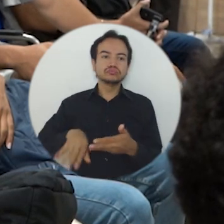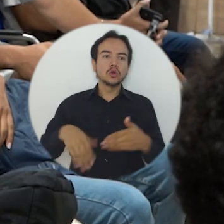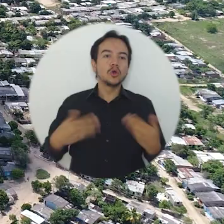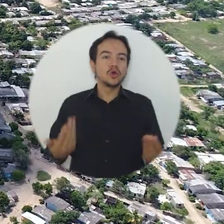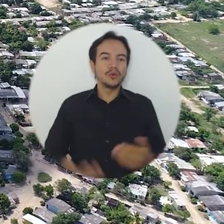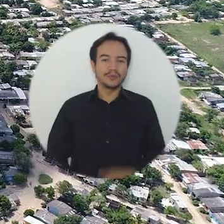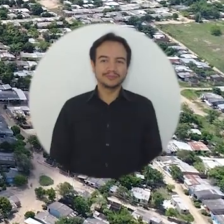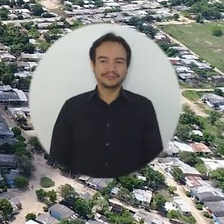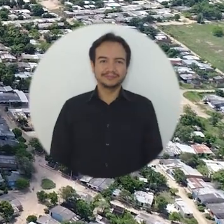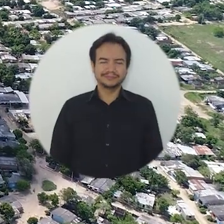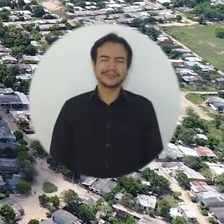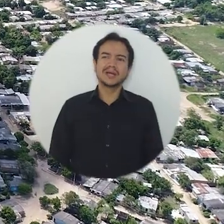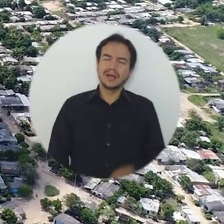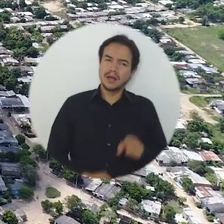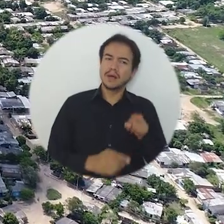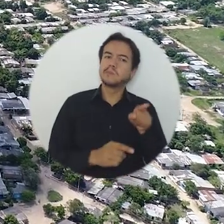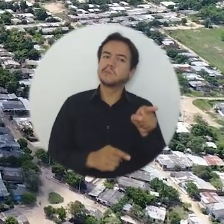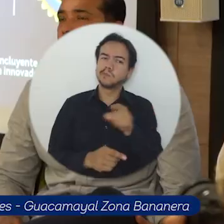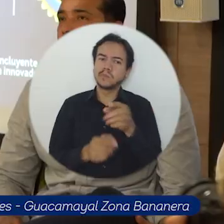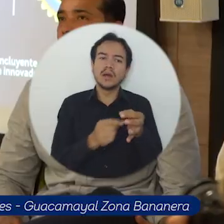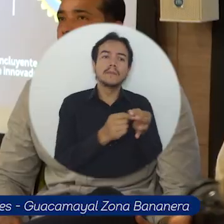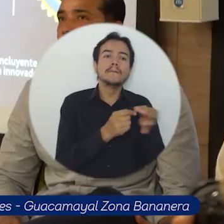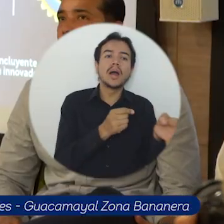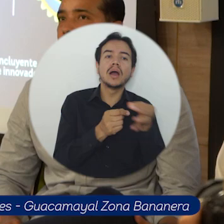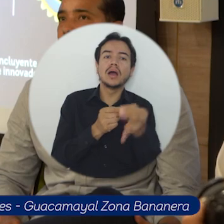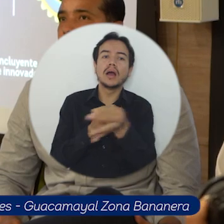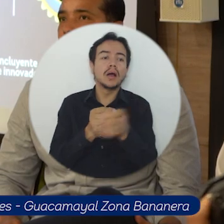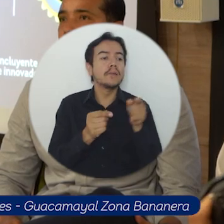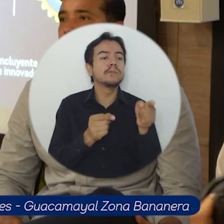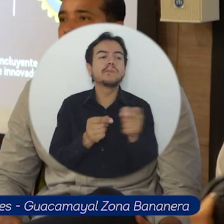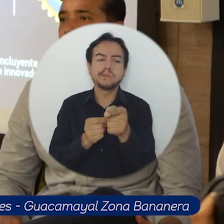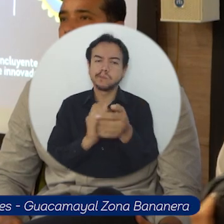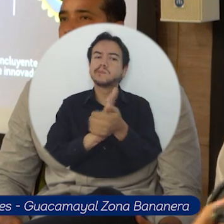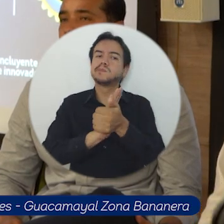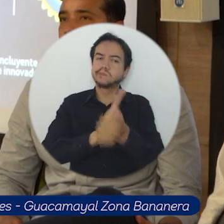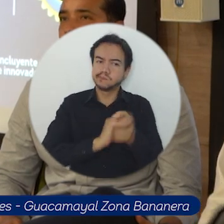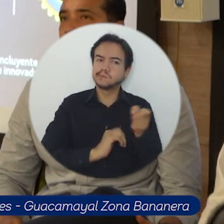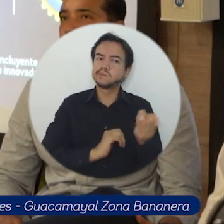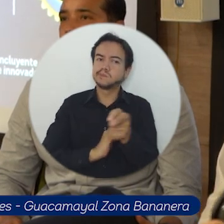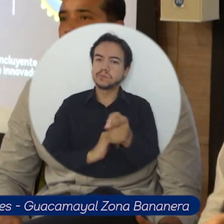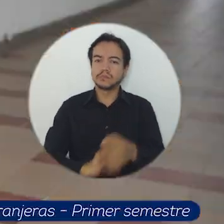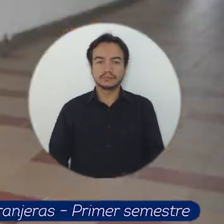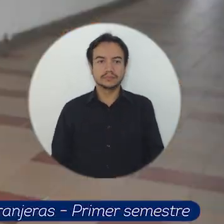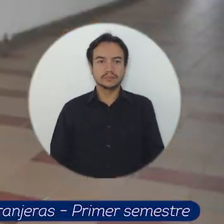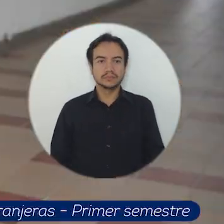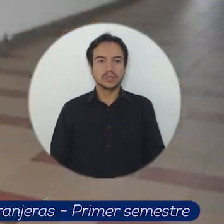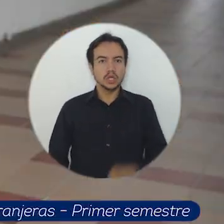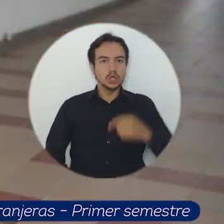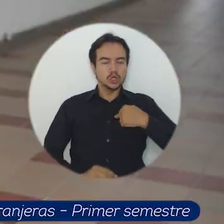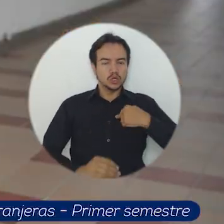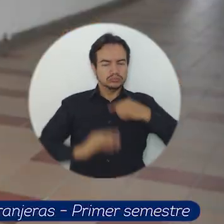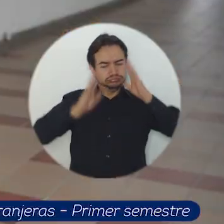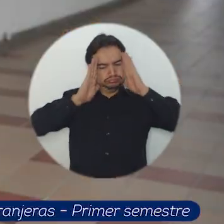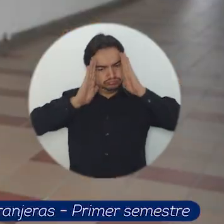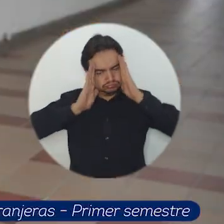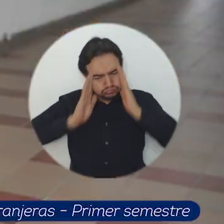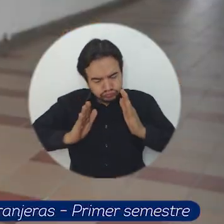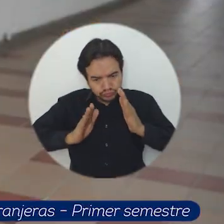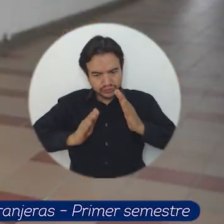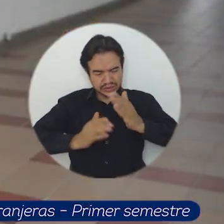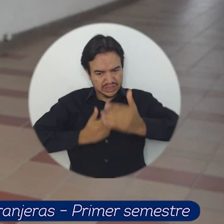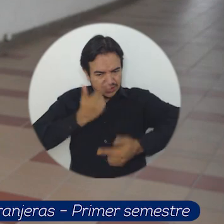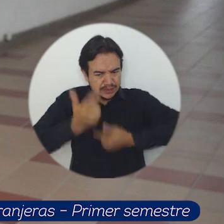Ver cómo desde los municipios, esos municipios recónditos, hay talento. Cuando uno se dedica, cuando uno le